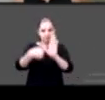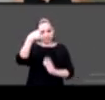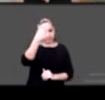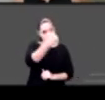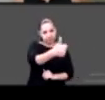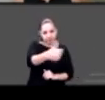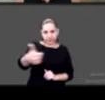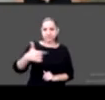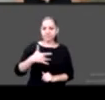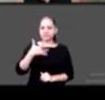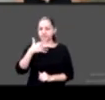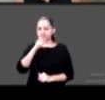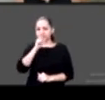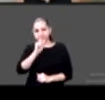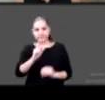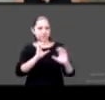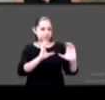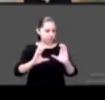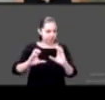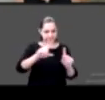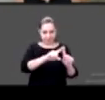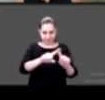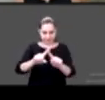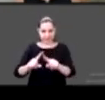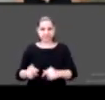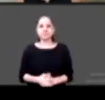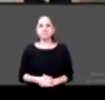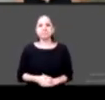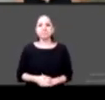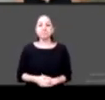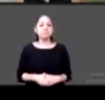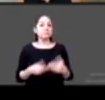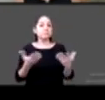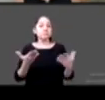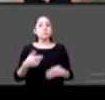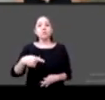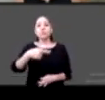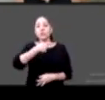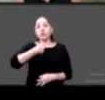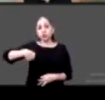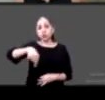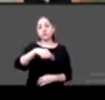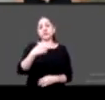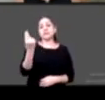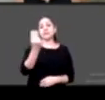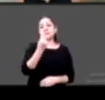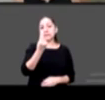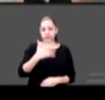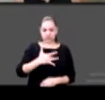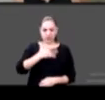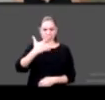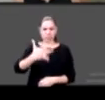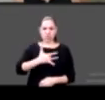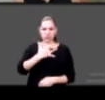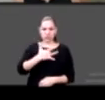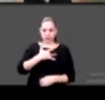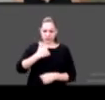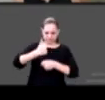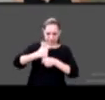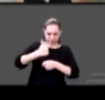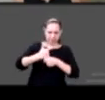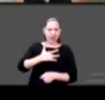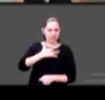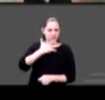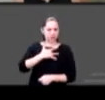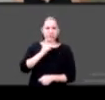dispositivo? En realidad, pues lo que tenemos es que tenemos que identificar las emociones, nombrar las emociones y manejar